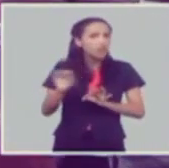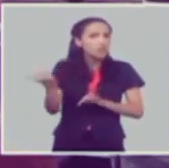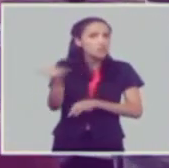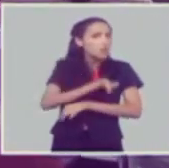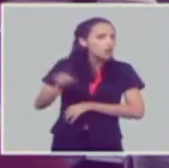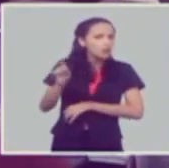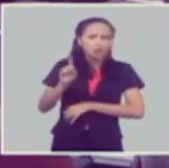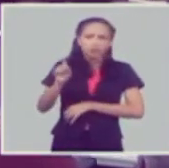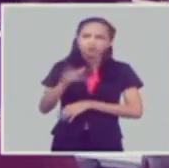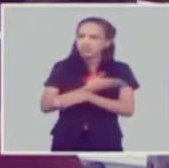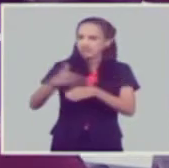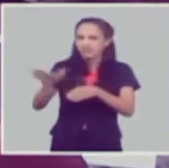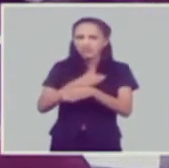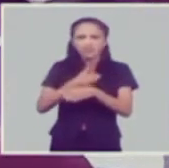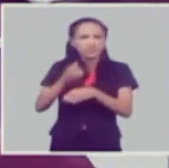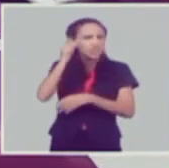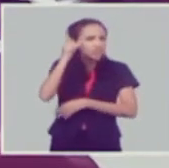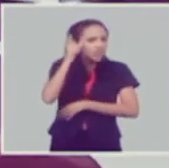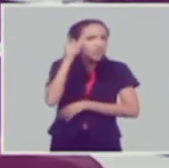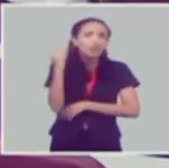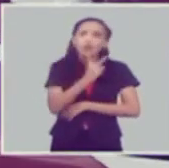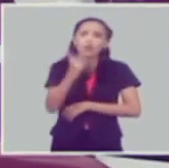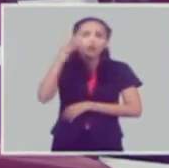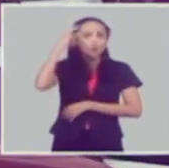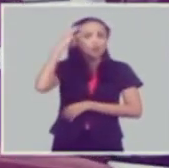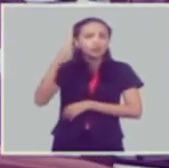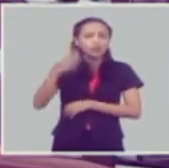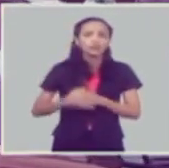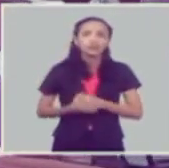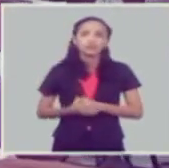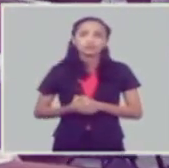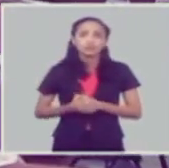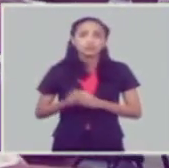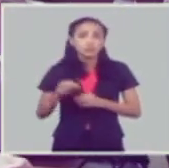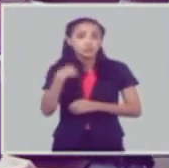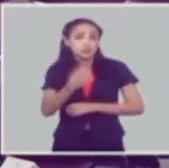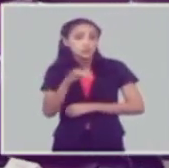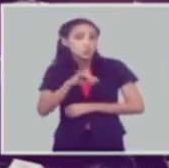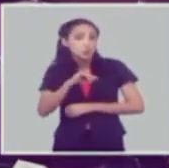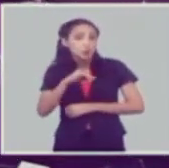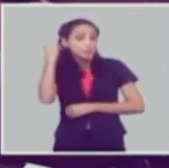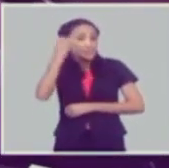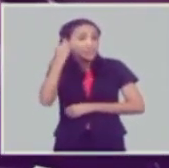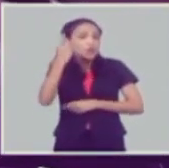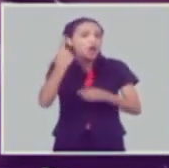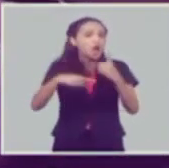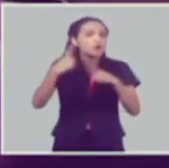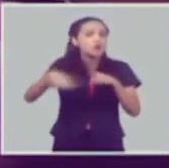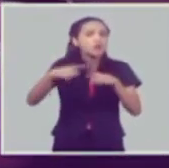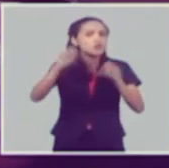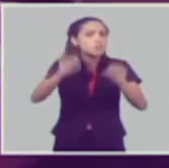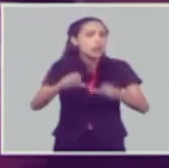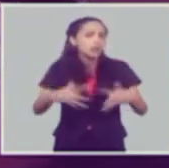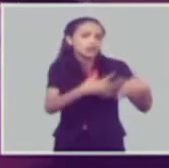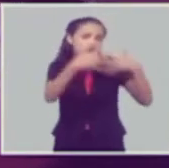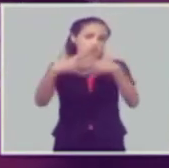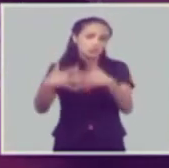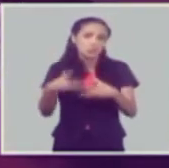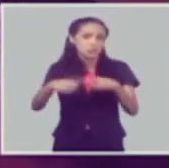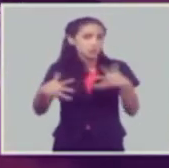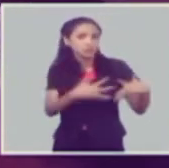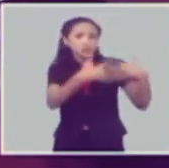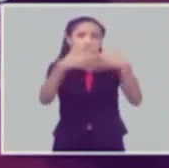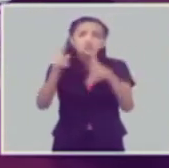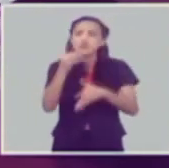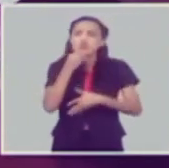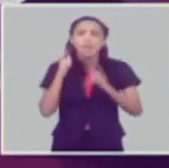Tenemos sobradas diferencias y reservas con lo que acontece en los Estados Unidos. Pero eso no le otorga a ese país el derecho a intentar